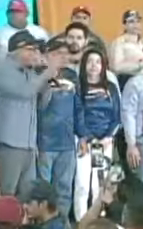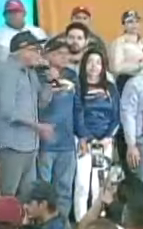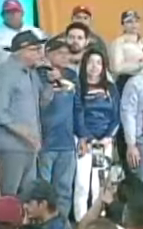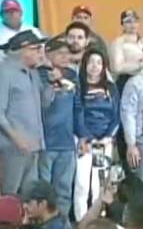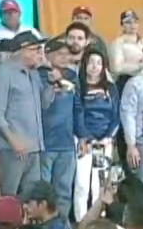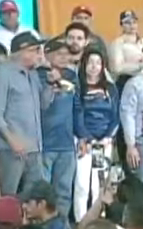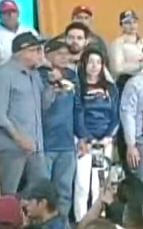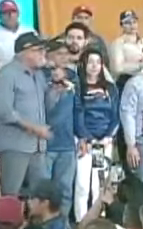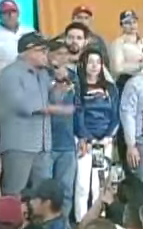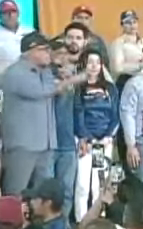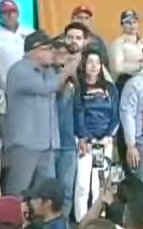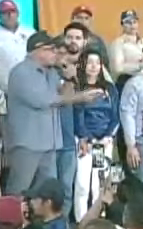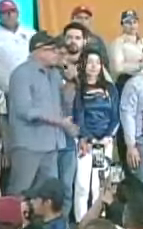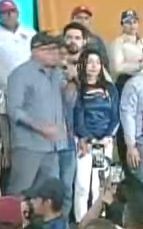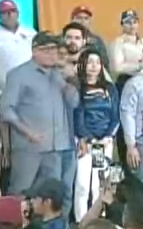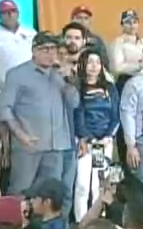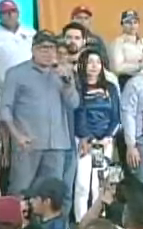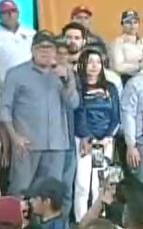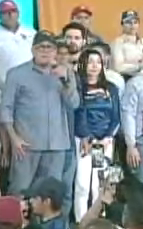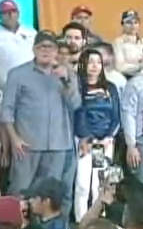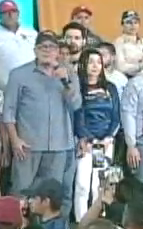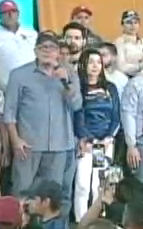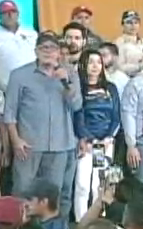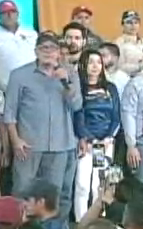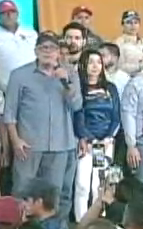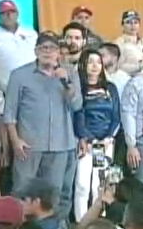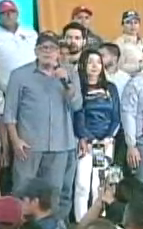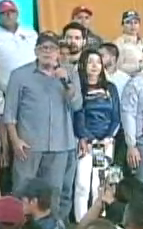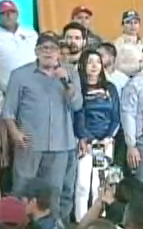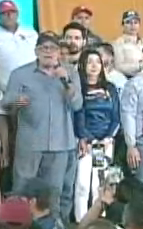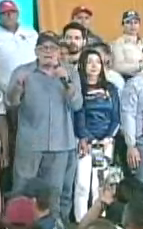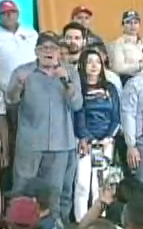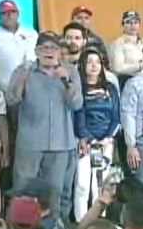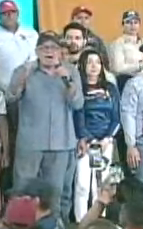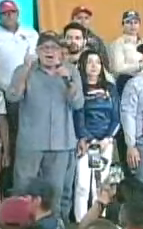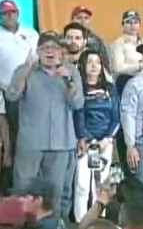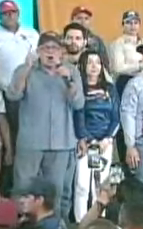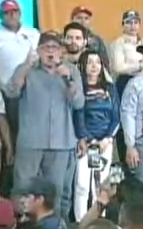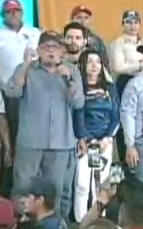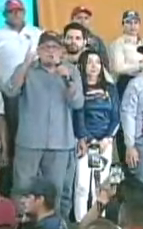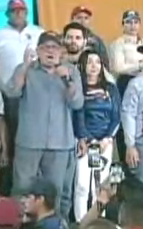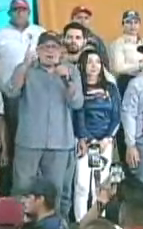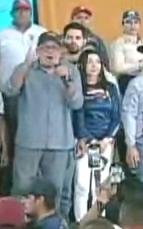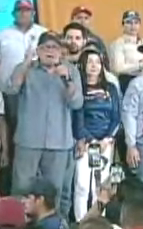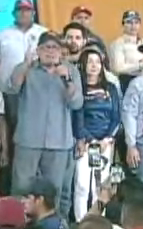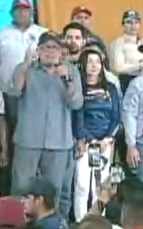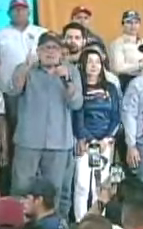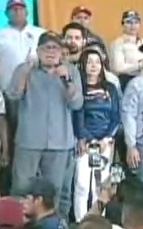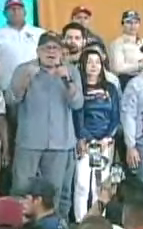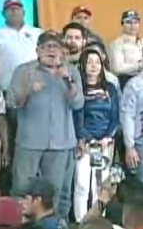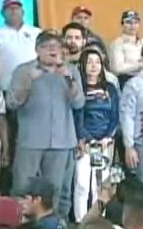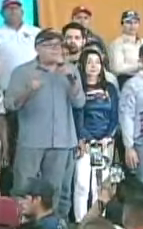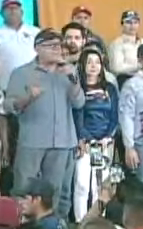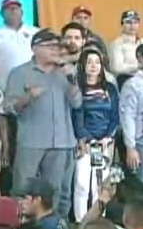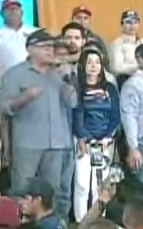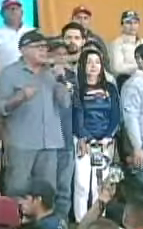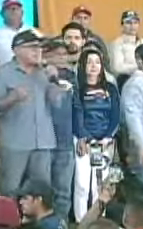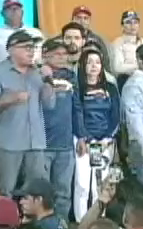a nuestros propios hijos, a nuestra propia familia. Esta octava